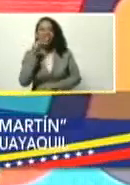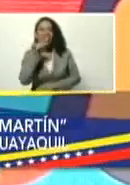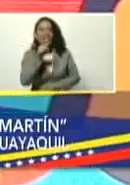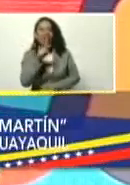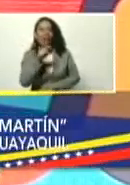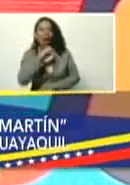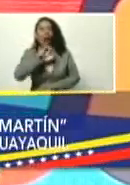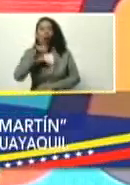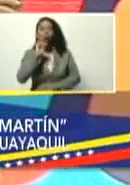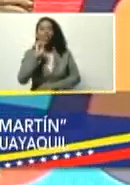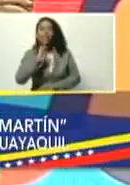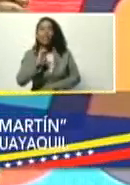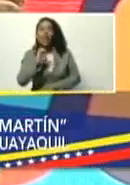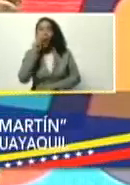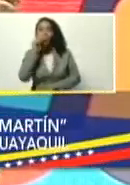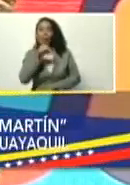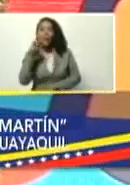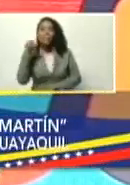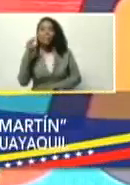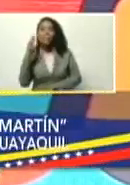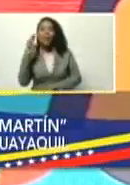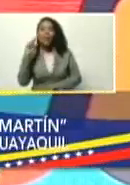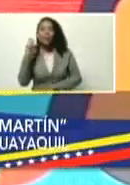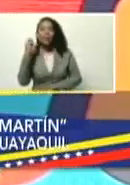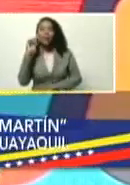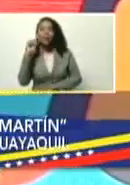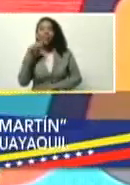Martín? ¿Quién es José de San Martín?